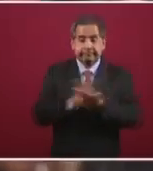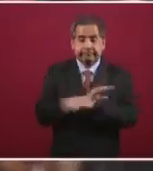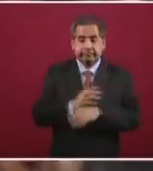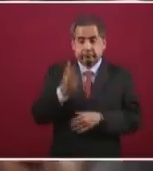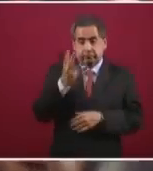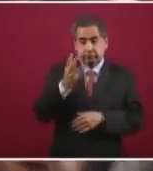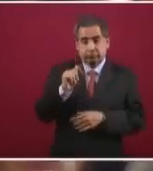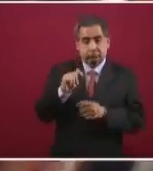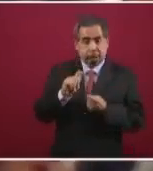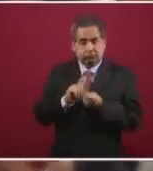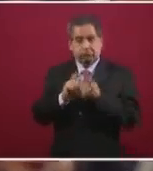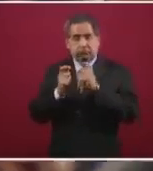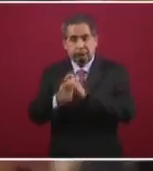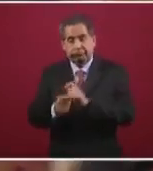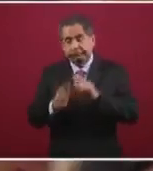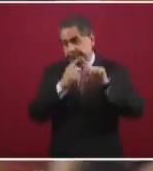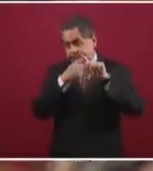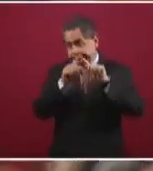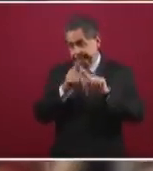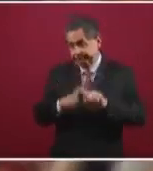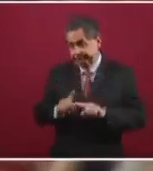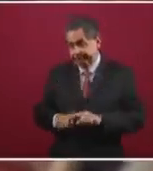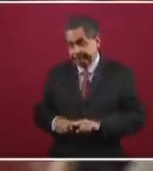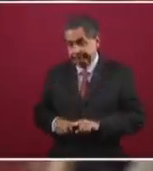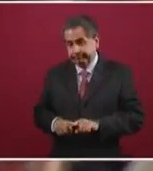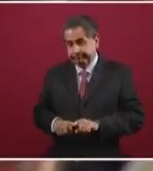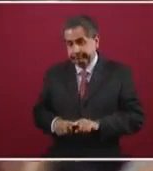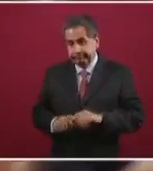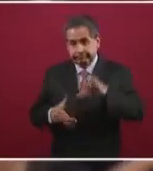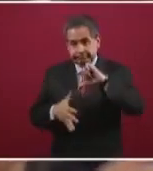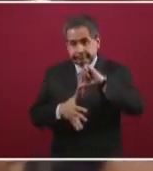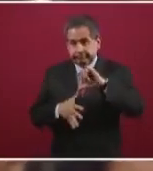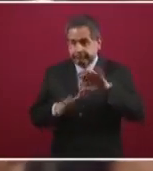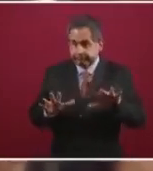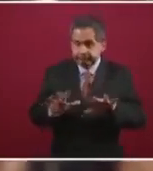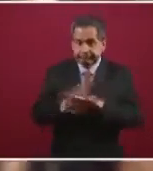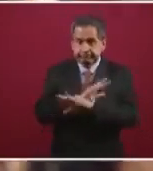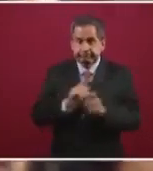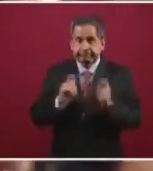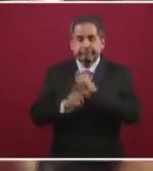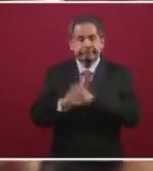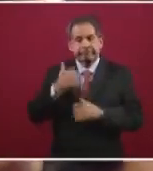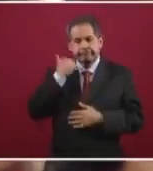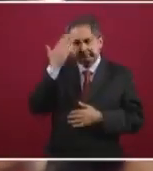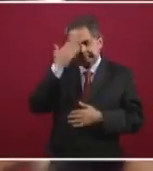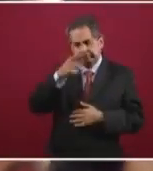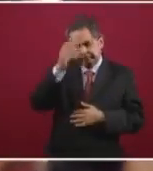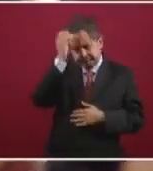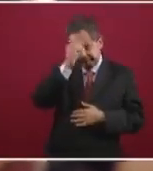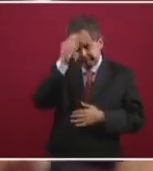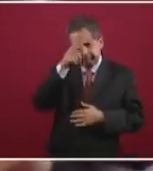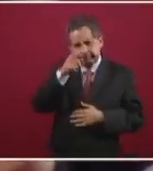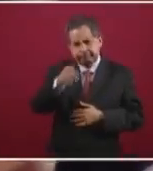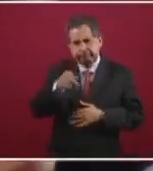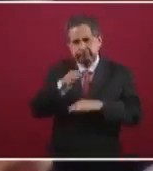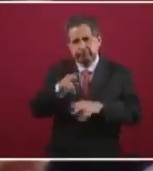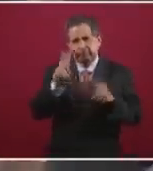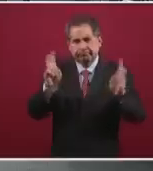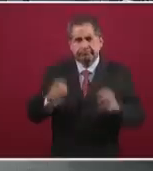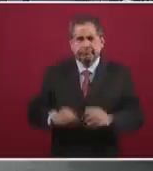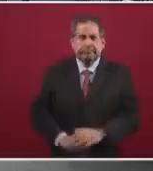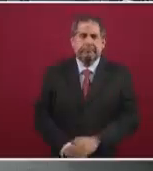está transformando el rostro del continente americano. Quisiera saber cuál es su opinión a este